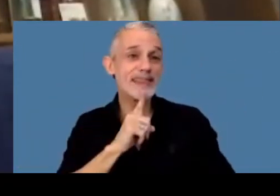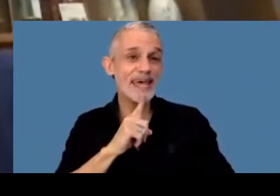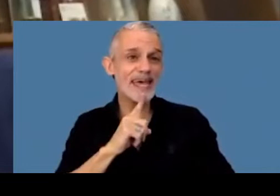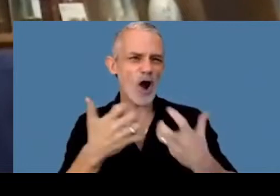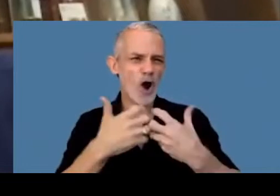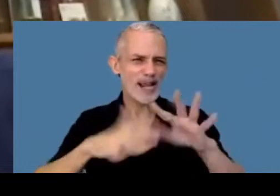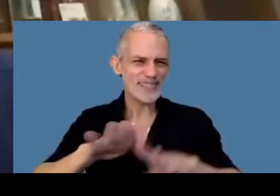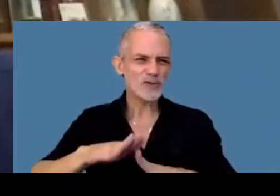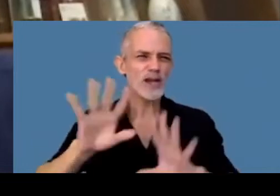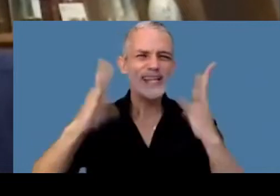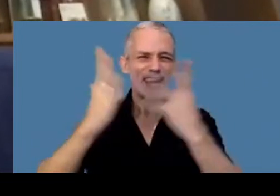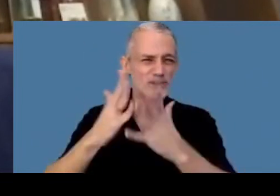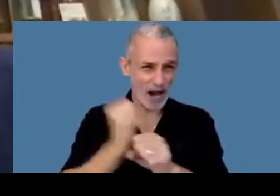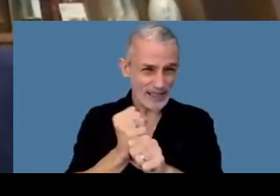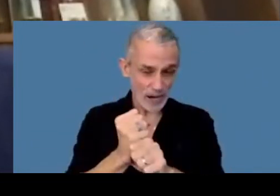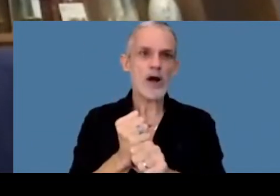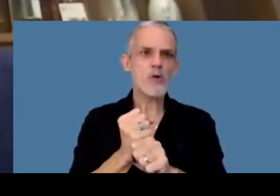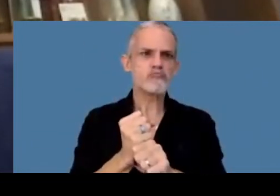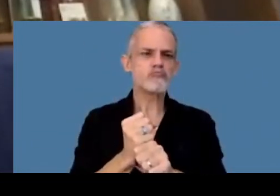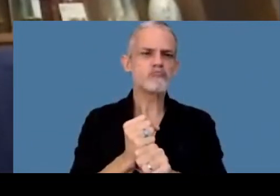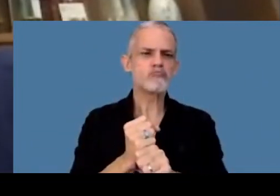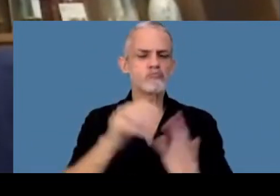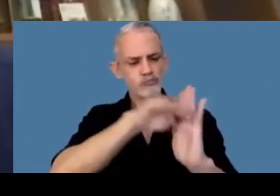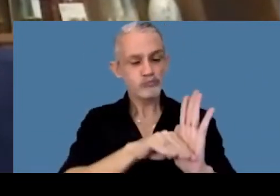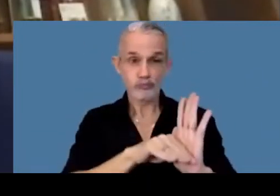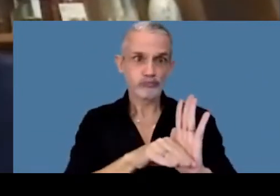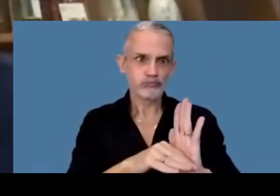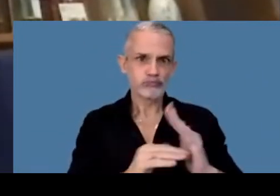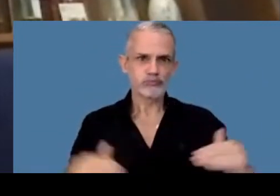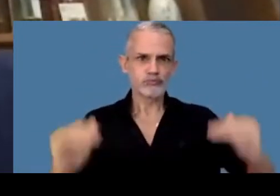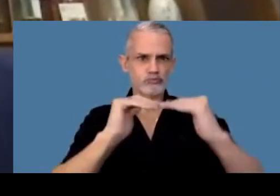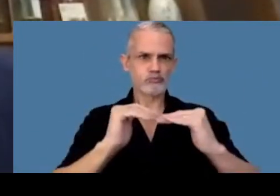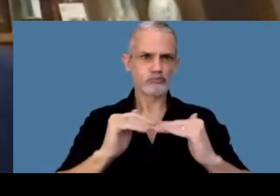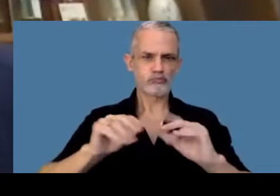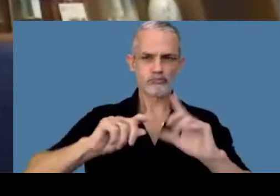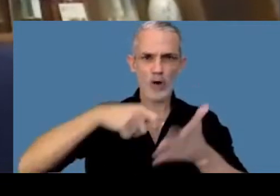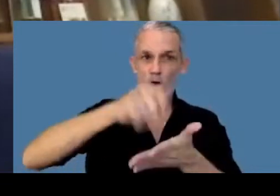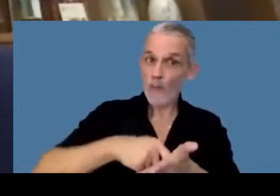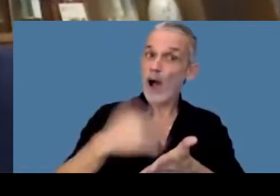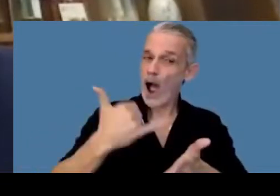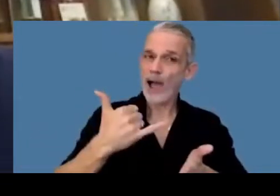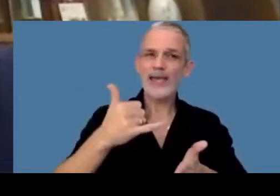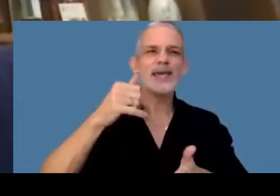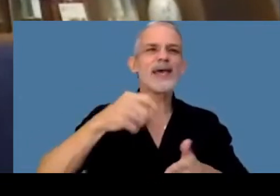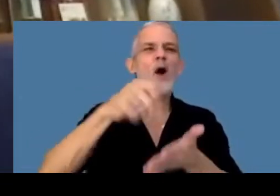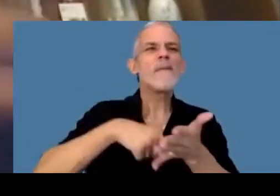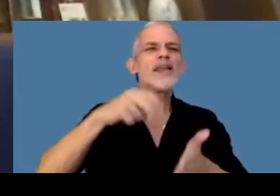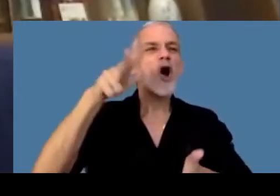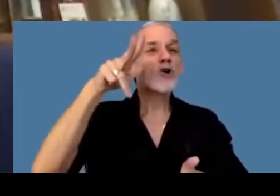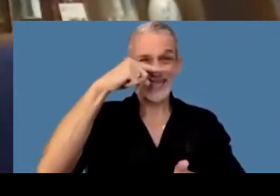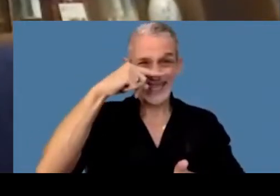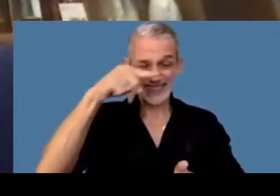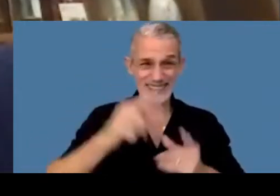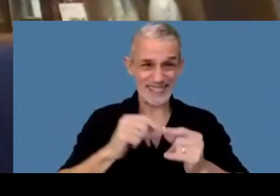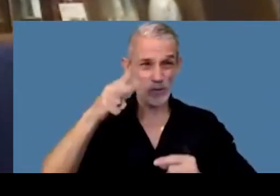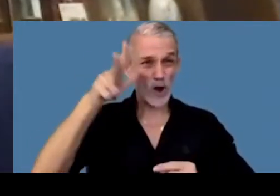de la doctrina los asimila a los tratados internacionales. Hay un convenio como el convenio 87, que es el único convenio que en